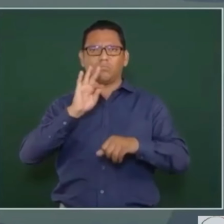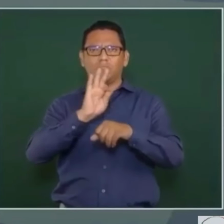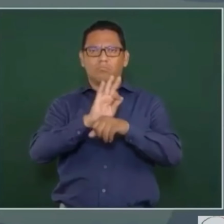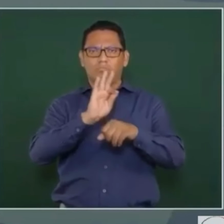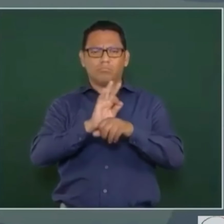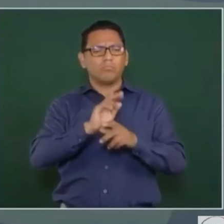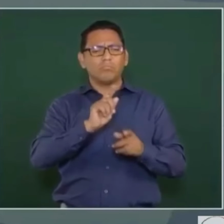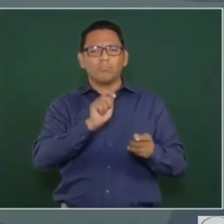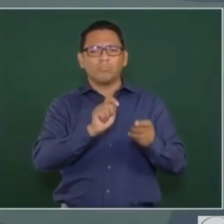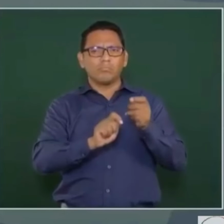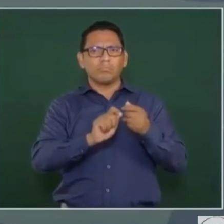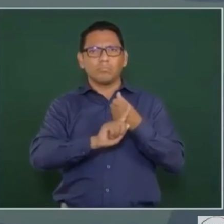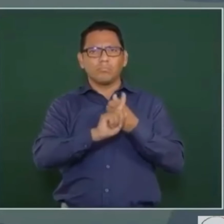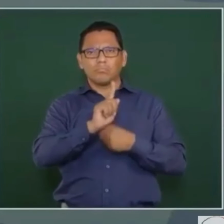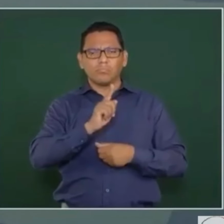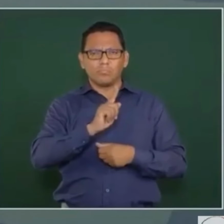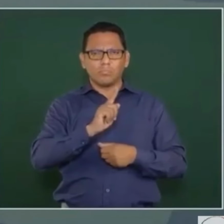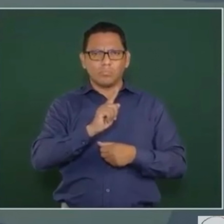caso.